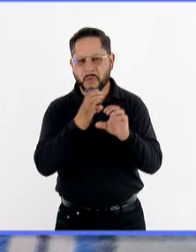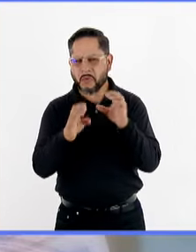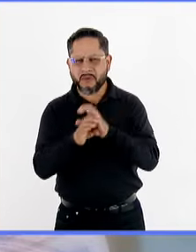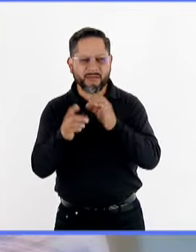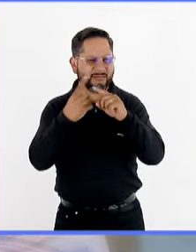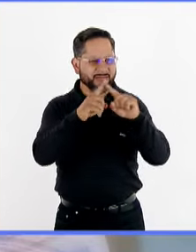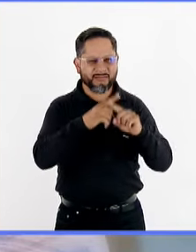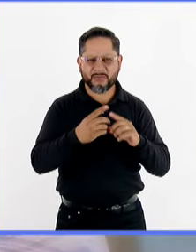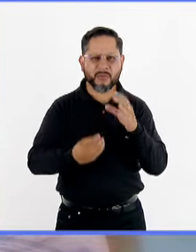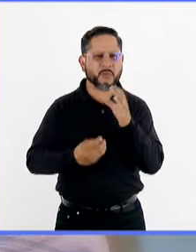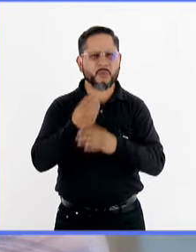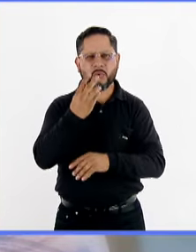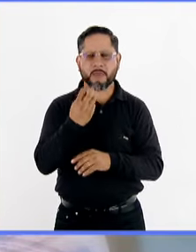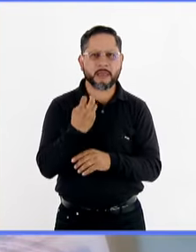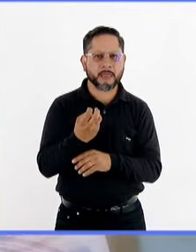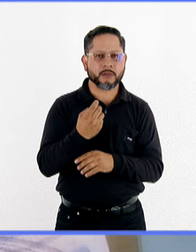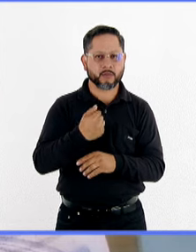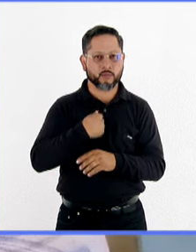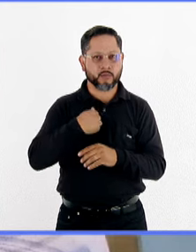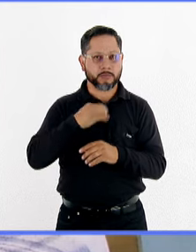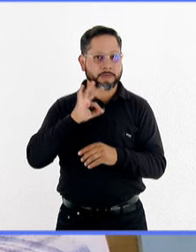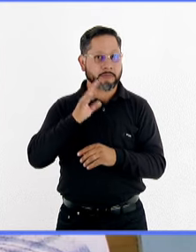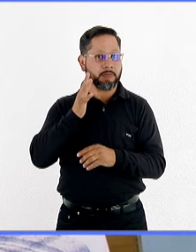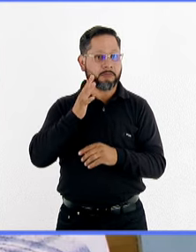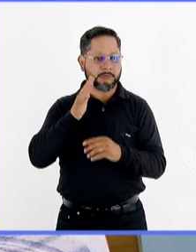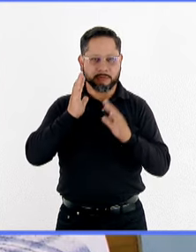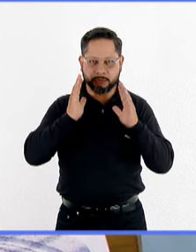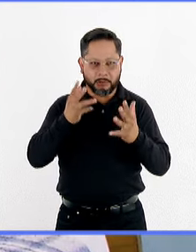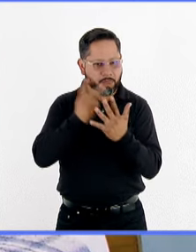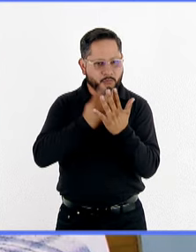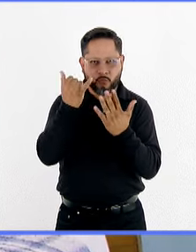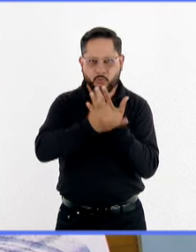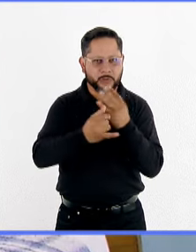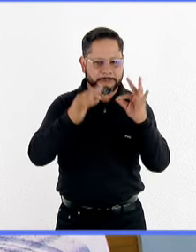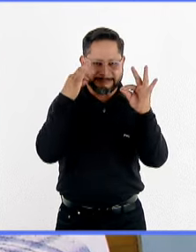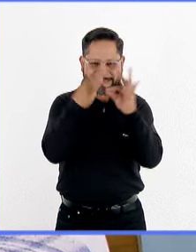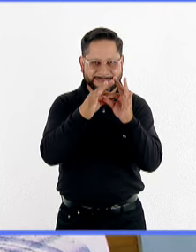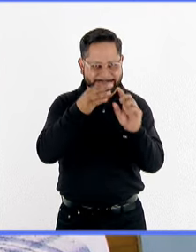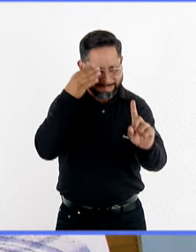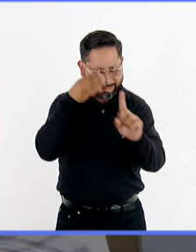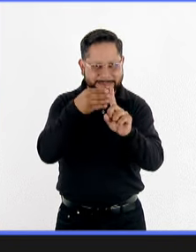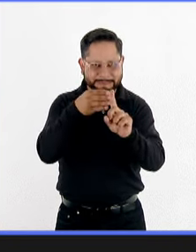escritura, pero también con un proyecto concreto ya terminado.